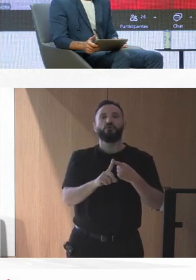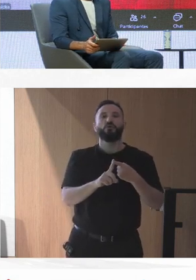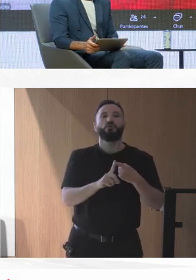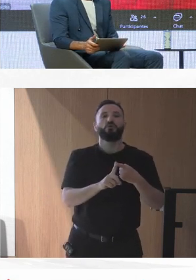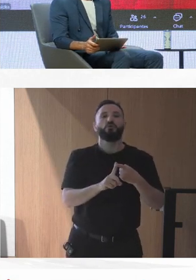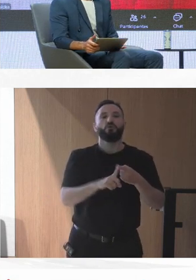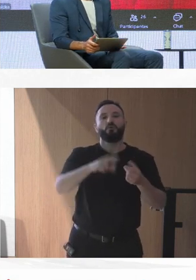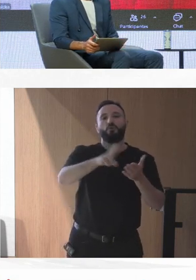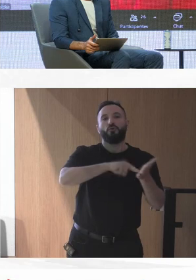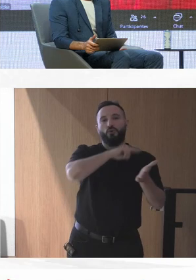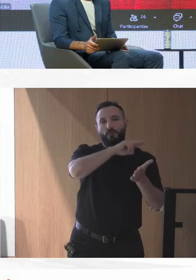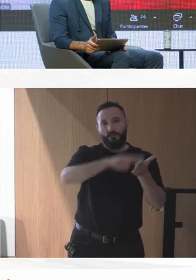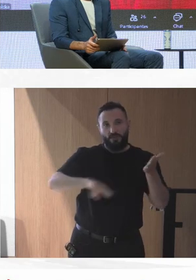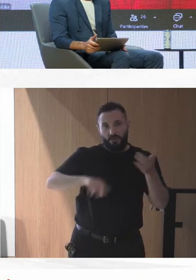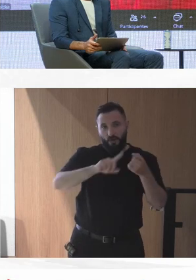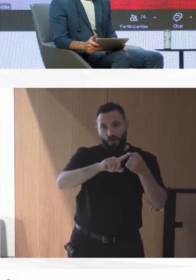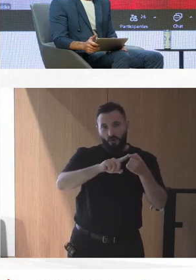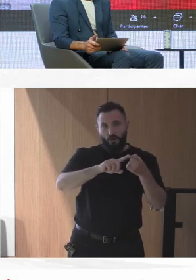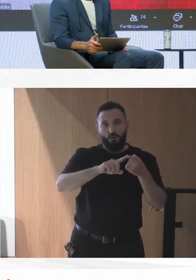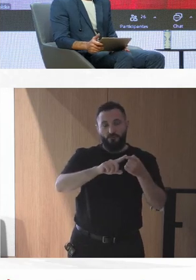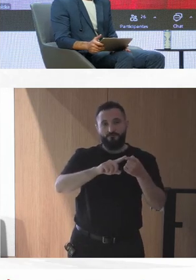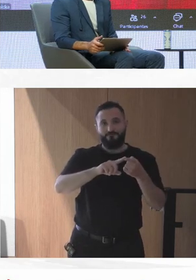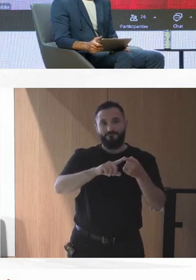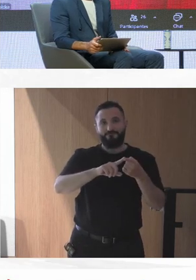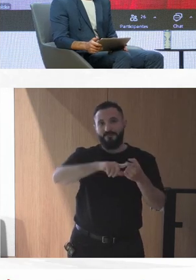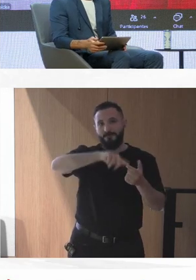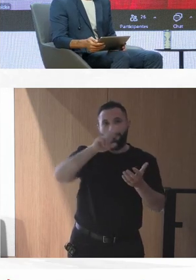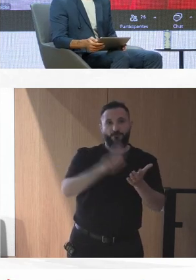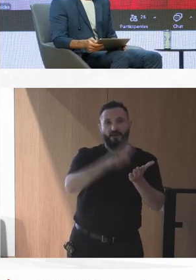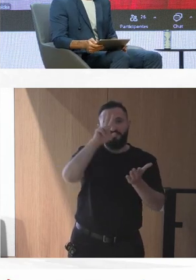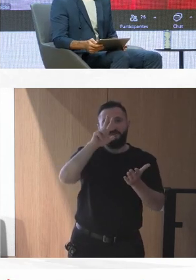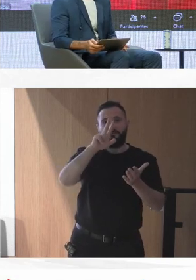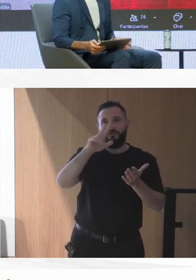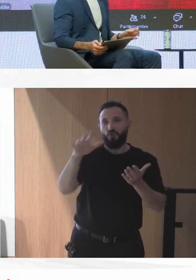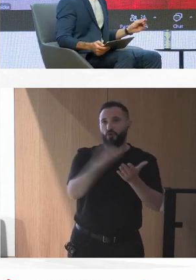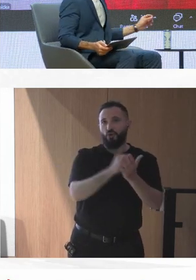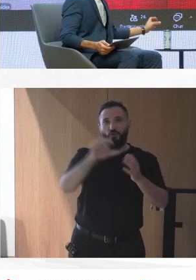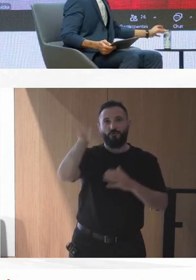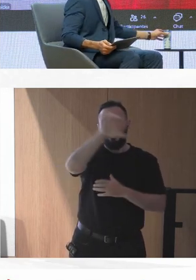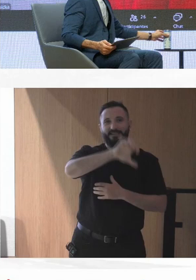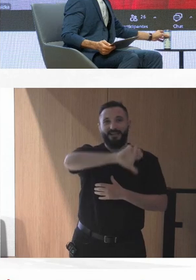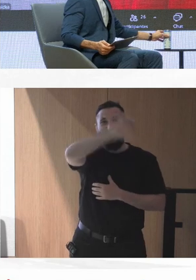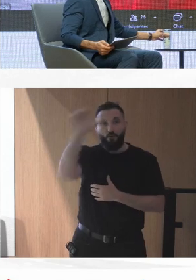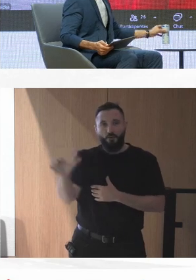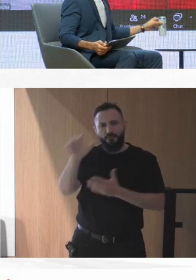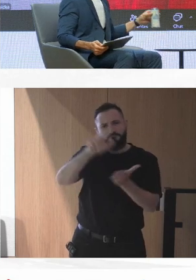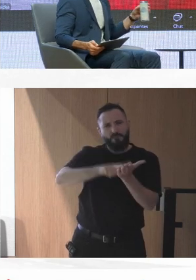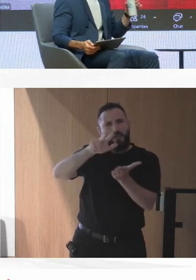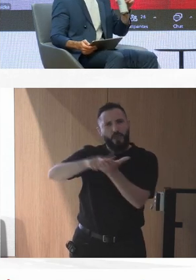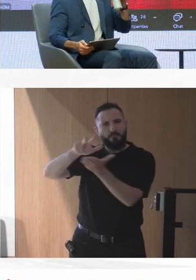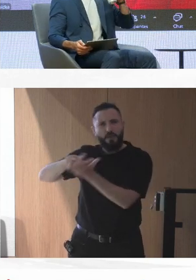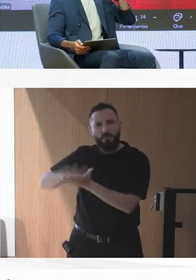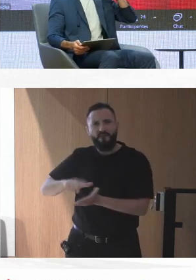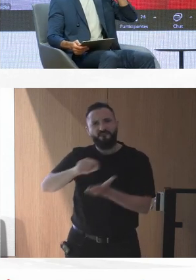Personas con Discapacidad, que ha sido ratificada. Lo han ratificado todos los Estados miembros de la Unión Europea y también para